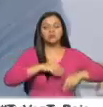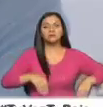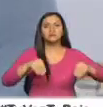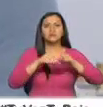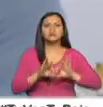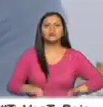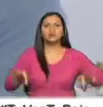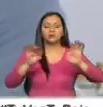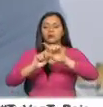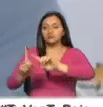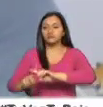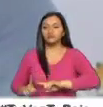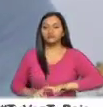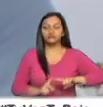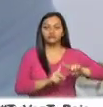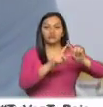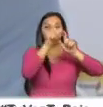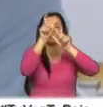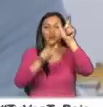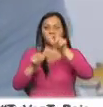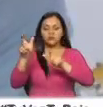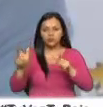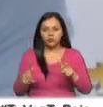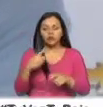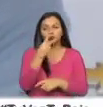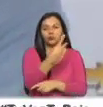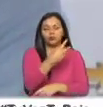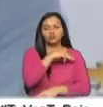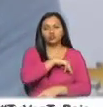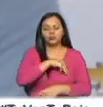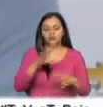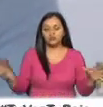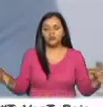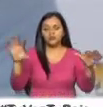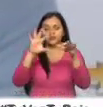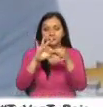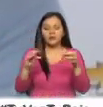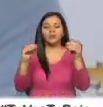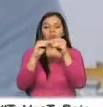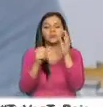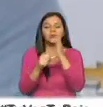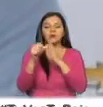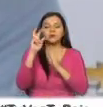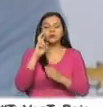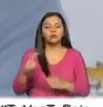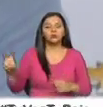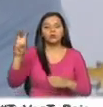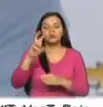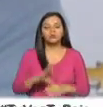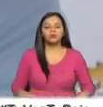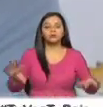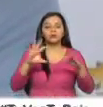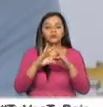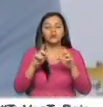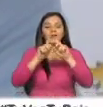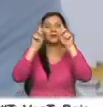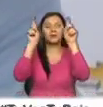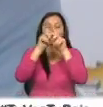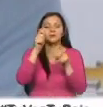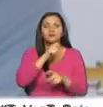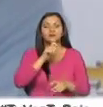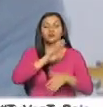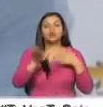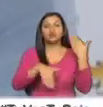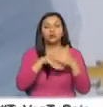importante, donde están involucrados los dos municipios, donde está involucrado el Ministerio de Turismo, los servidores turísticos, la empresa privada, todos